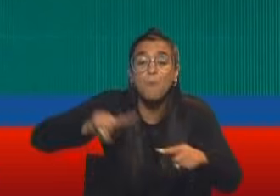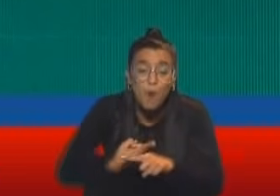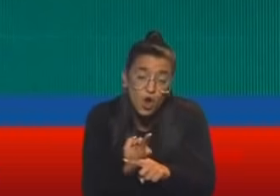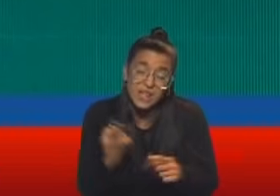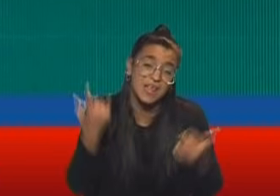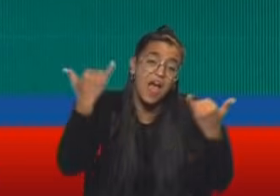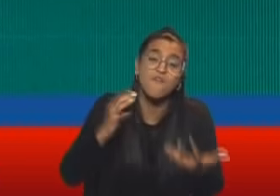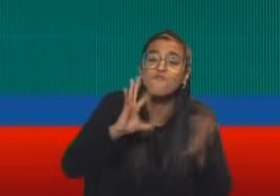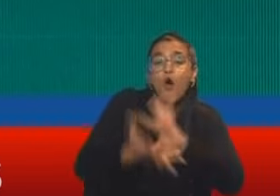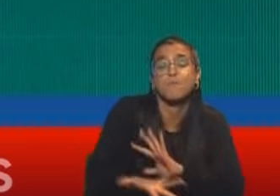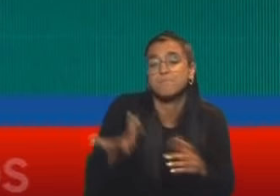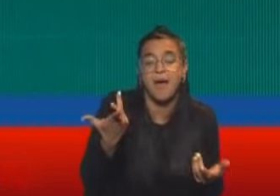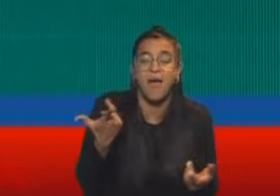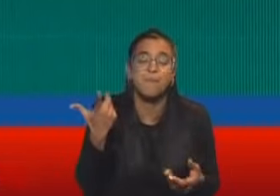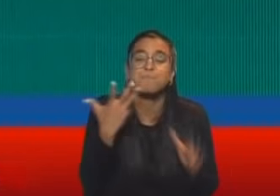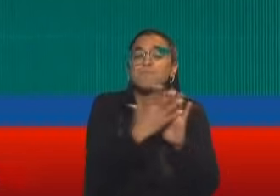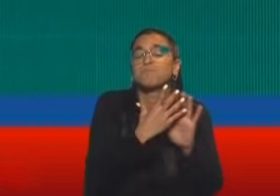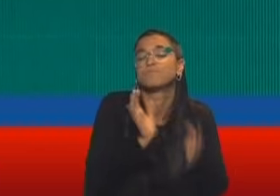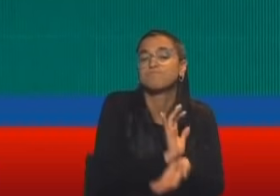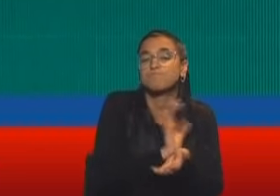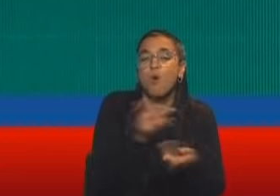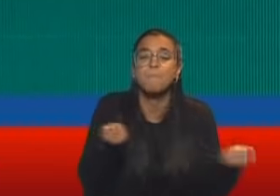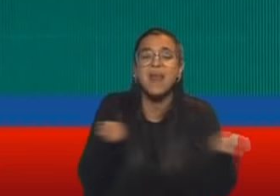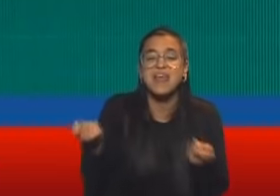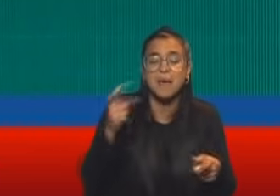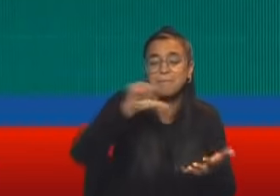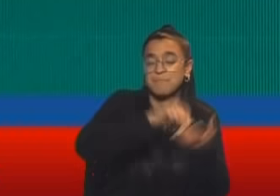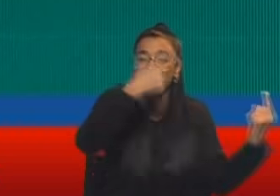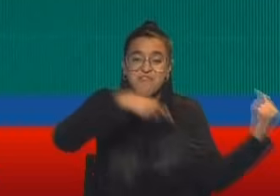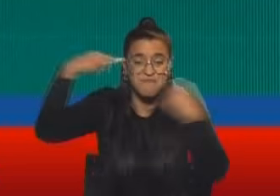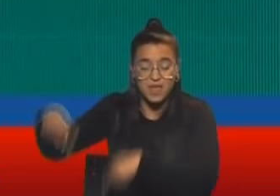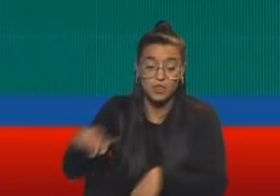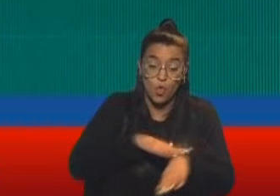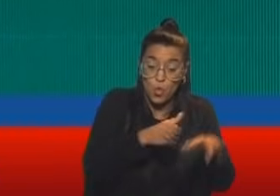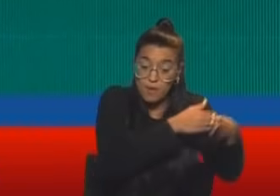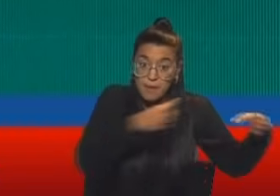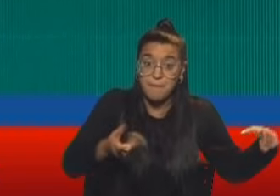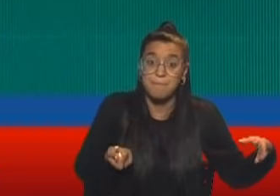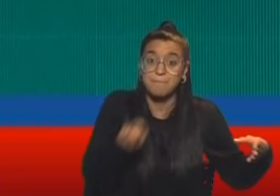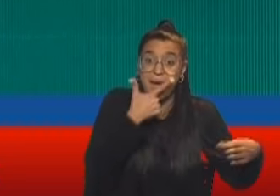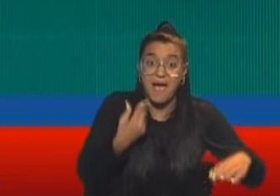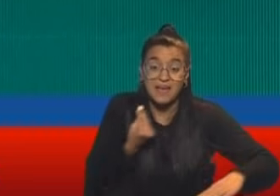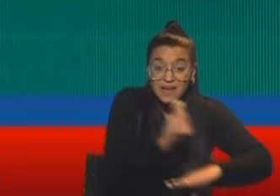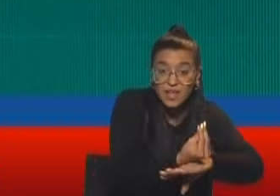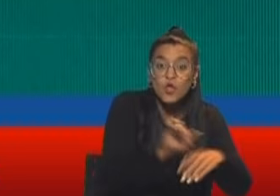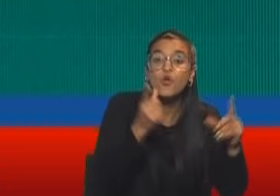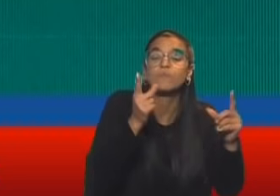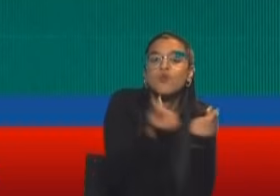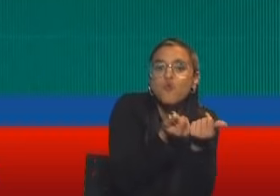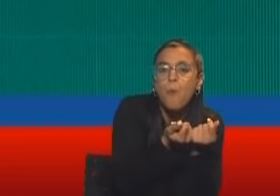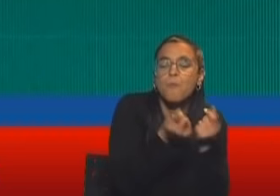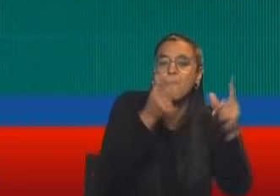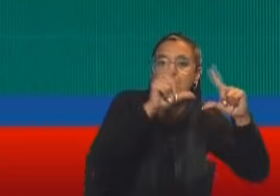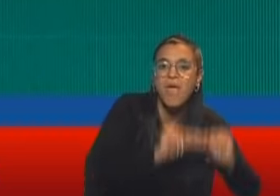hablando de diferentes modelos de país. Entonces, claro, durante los años del gobierno de Mauricio Macri, los números de las exportaciones